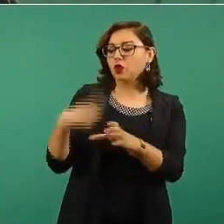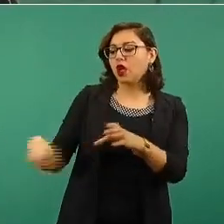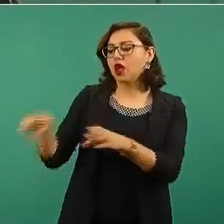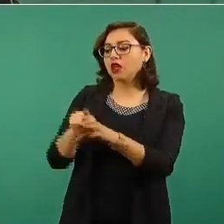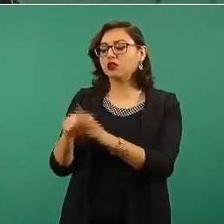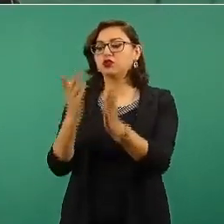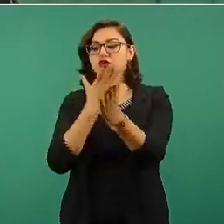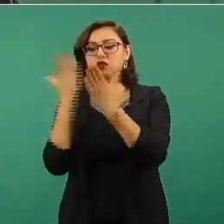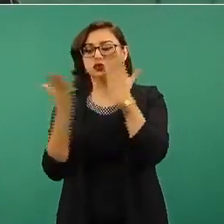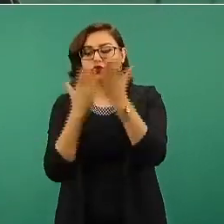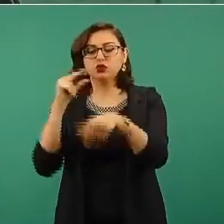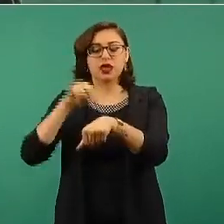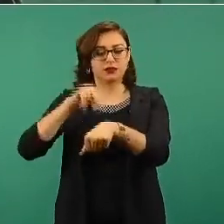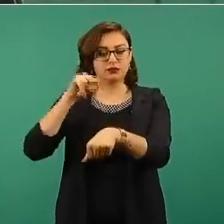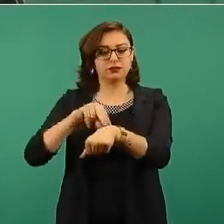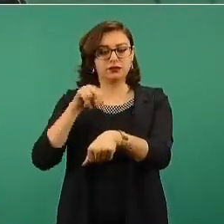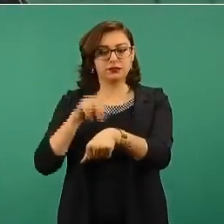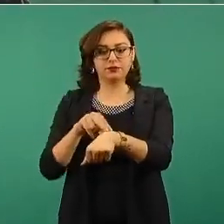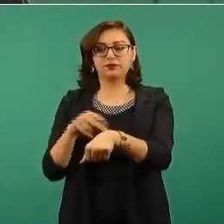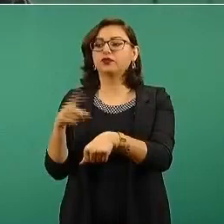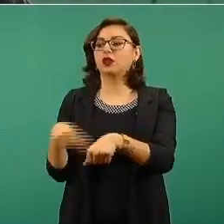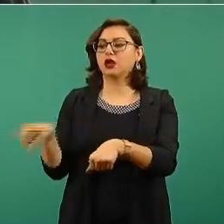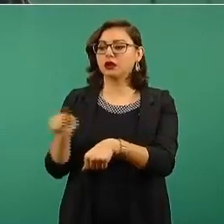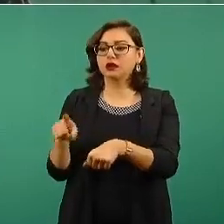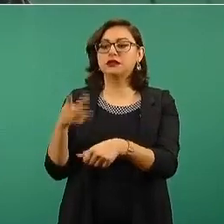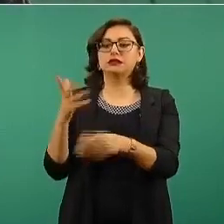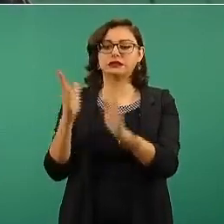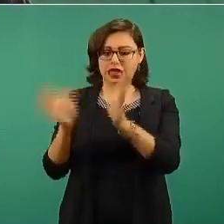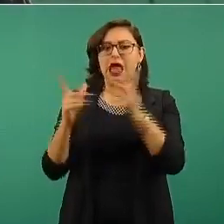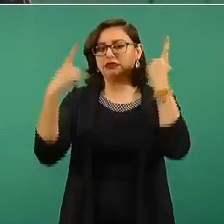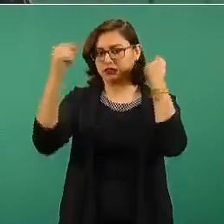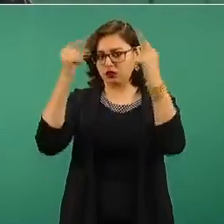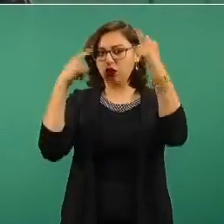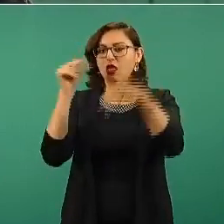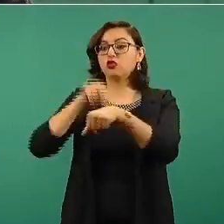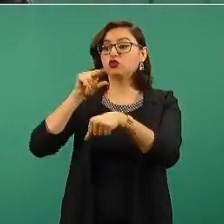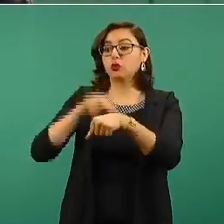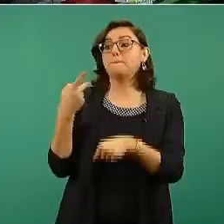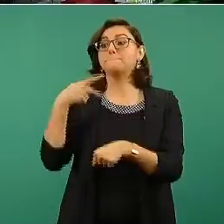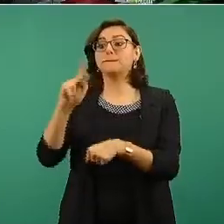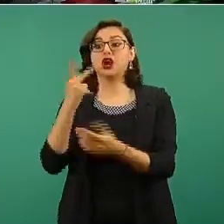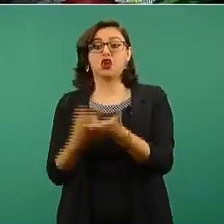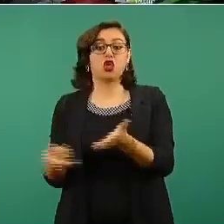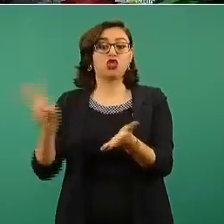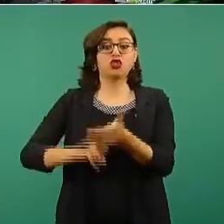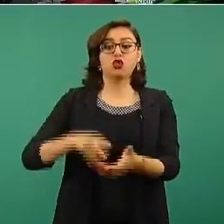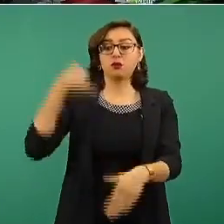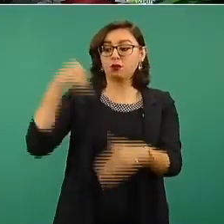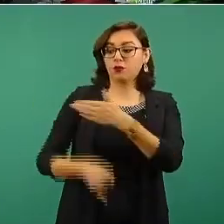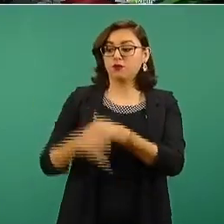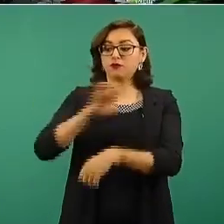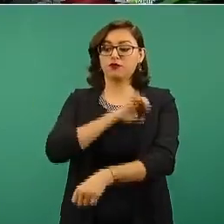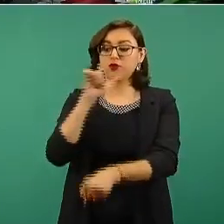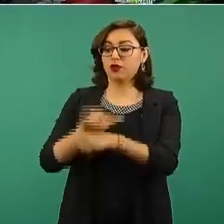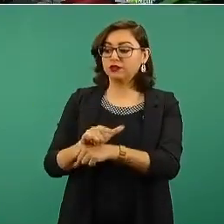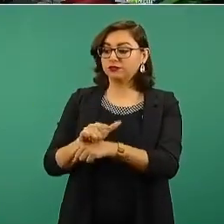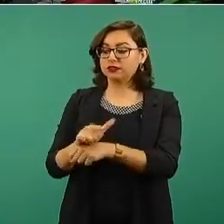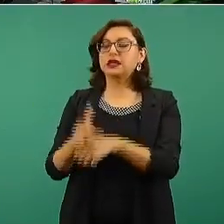poder estudiar para una especialización. Ya es al doble.